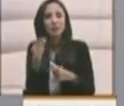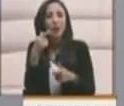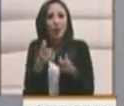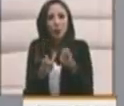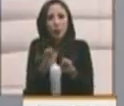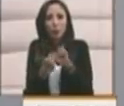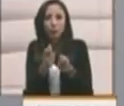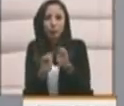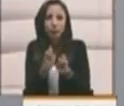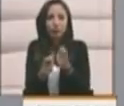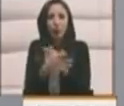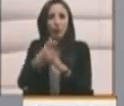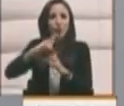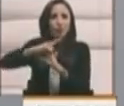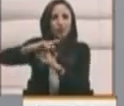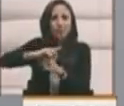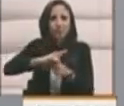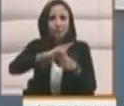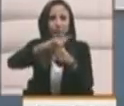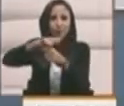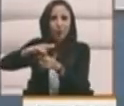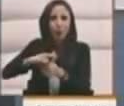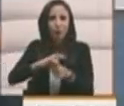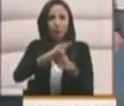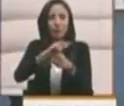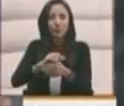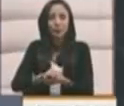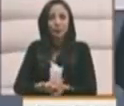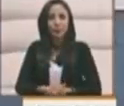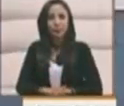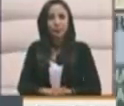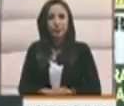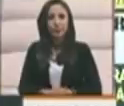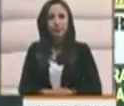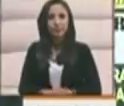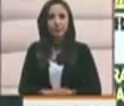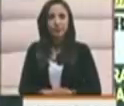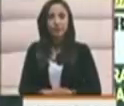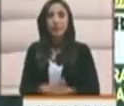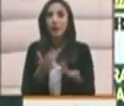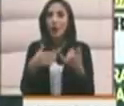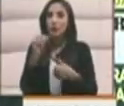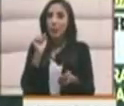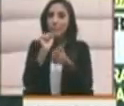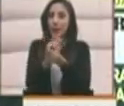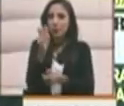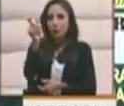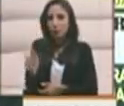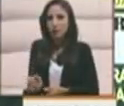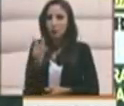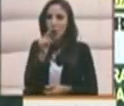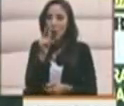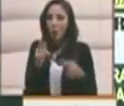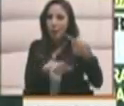drones con explosivos. Vean esto. Se encuentra detenido José Eloy Rivas